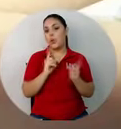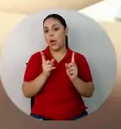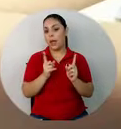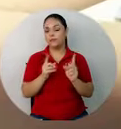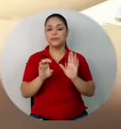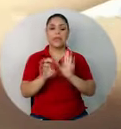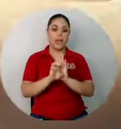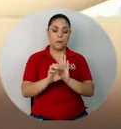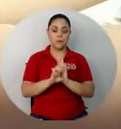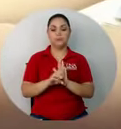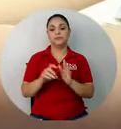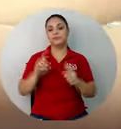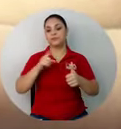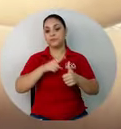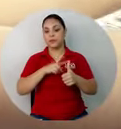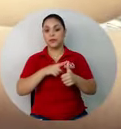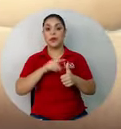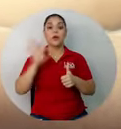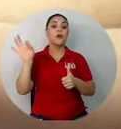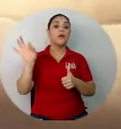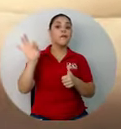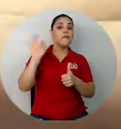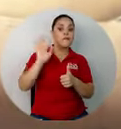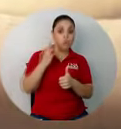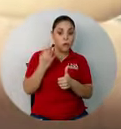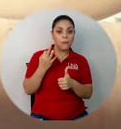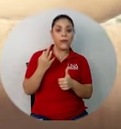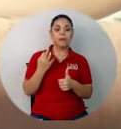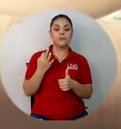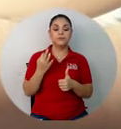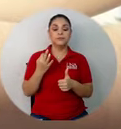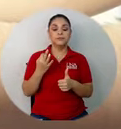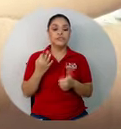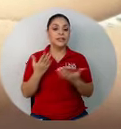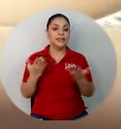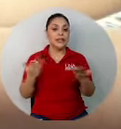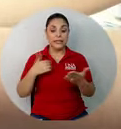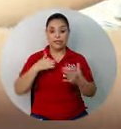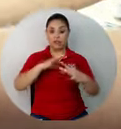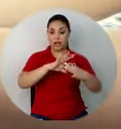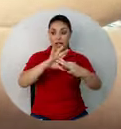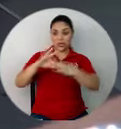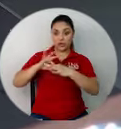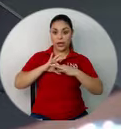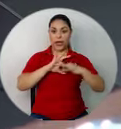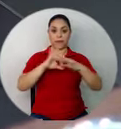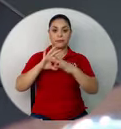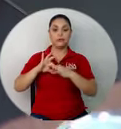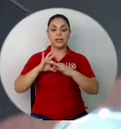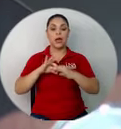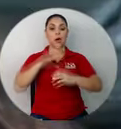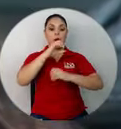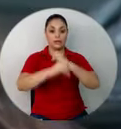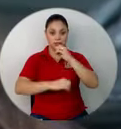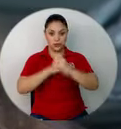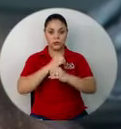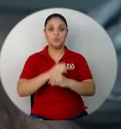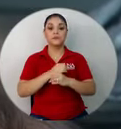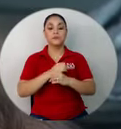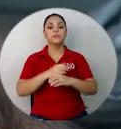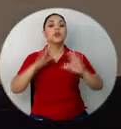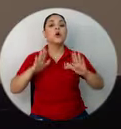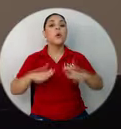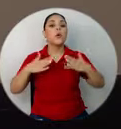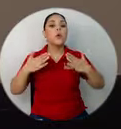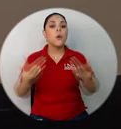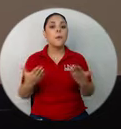con elementos como la manera vamos a ver, cómo nos relacionamos dentro de la organización, cómo